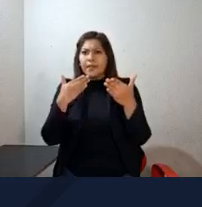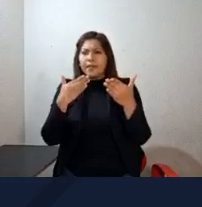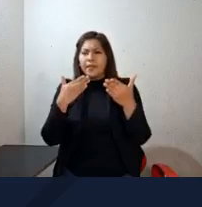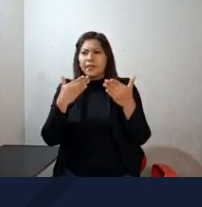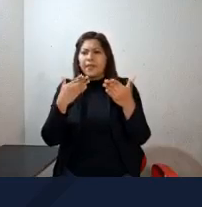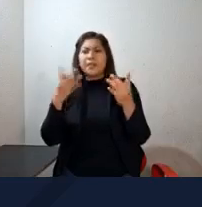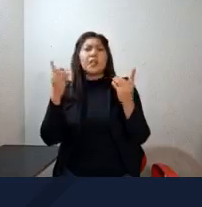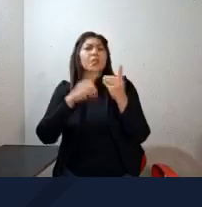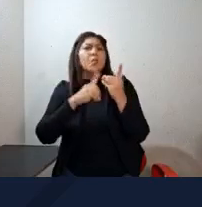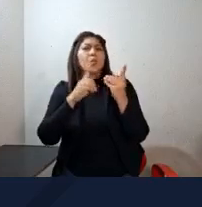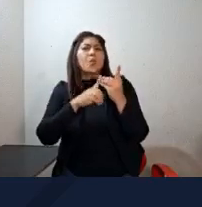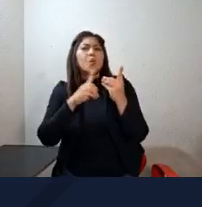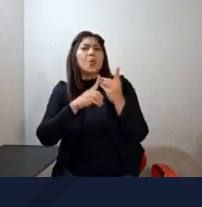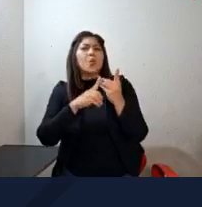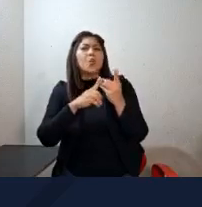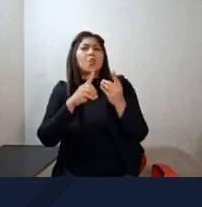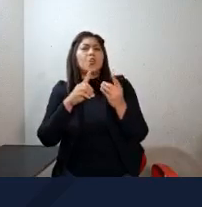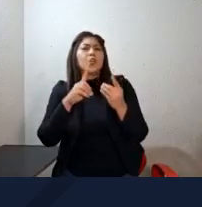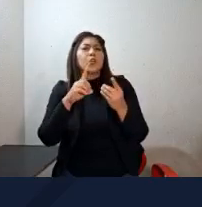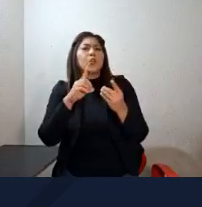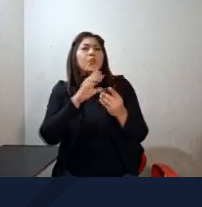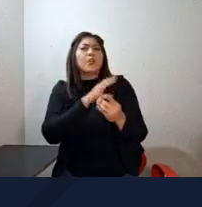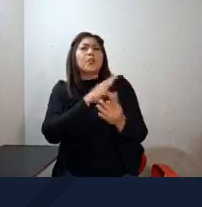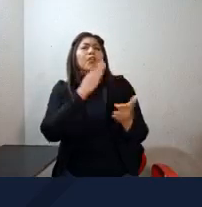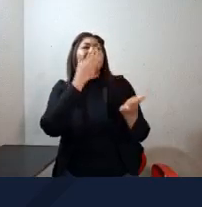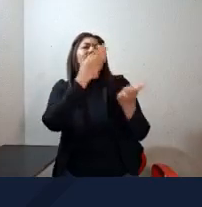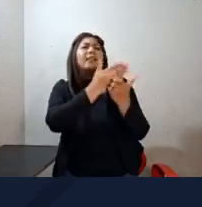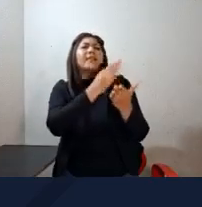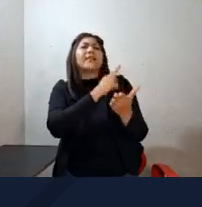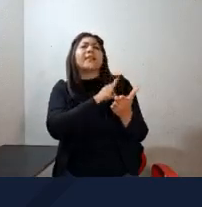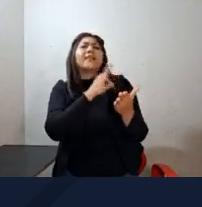realizar el testamento.